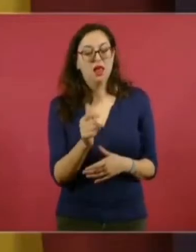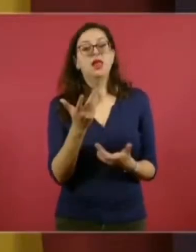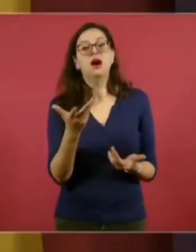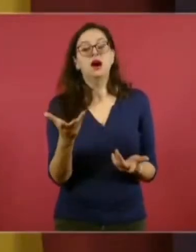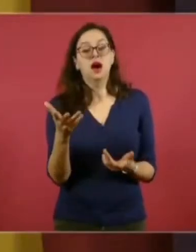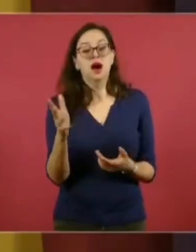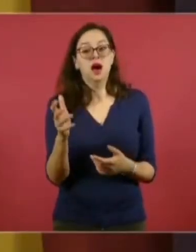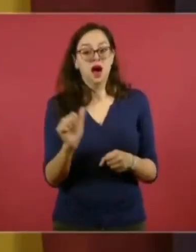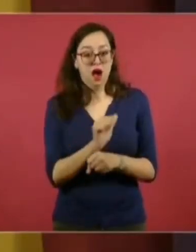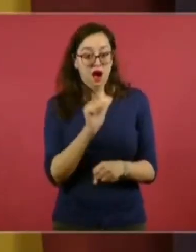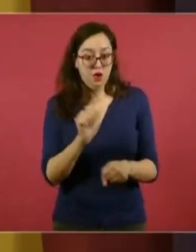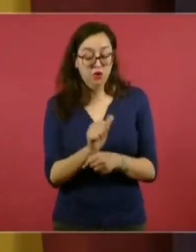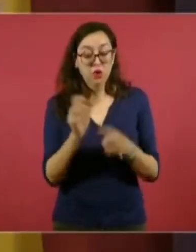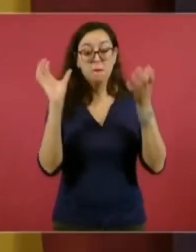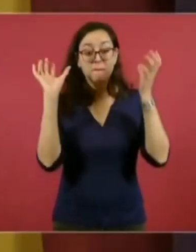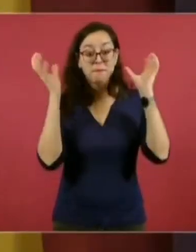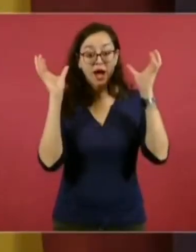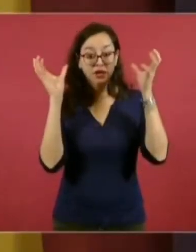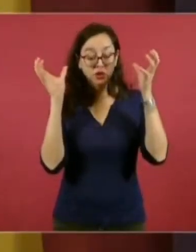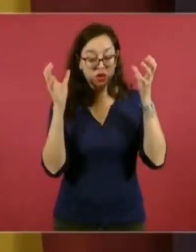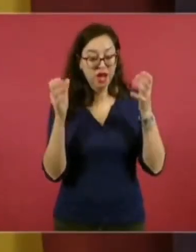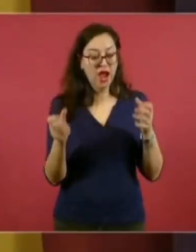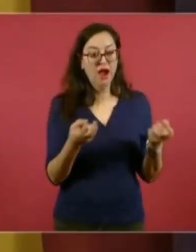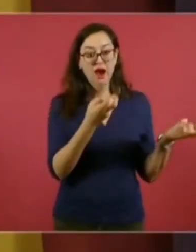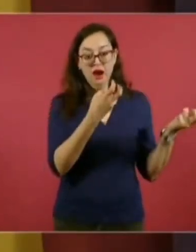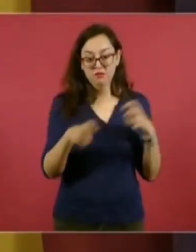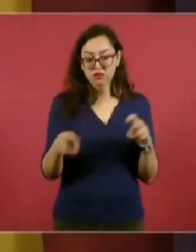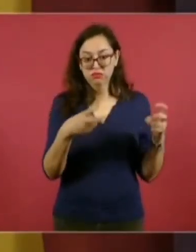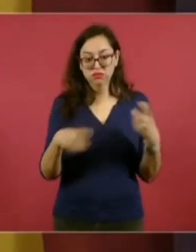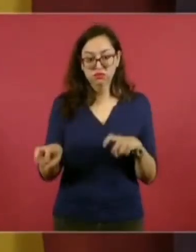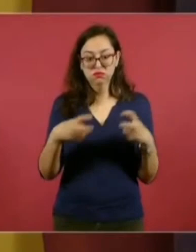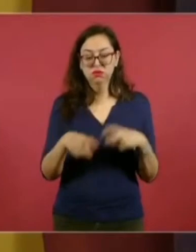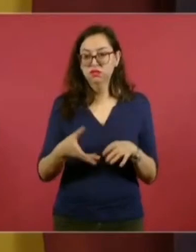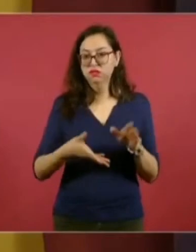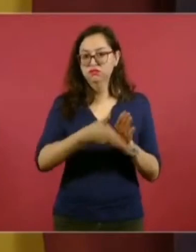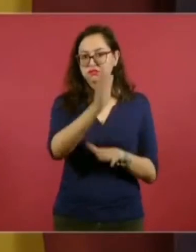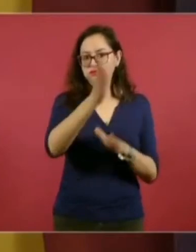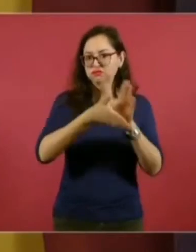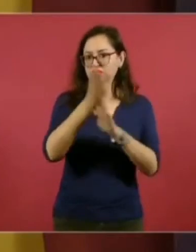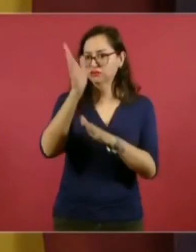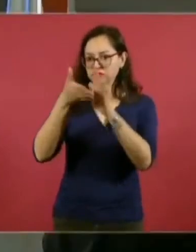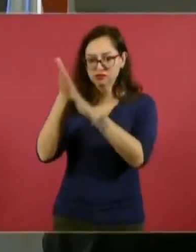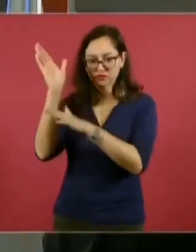patrullas de esas instalaciones hacia lugares desconocidos.